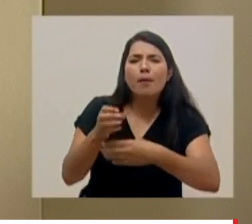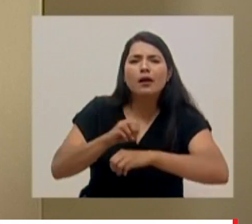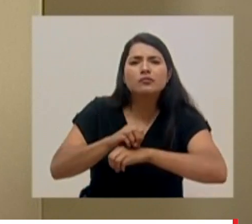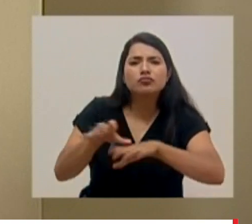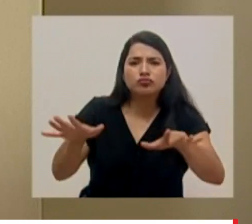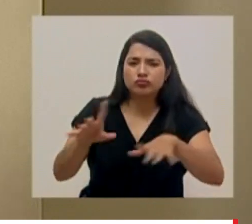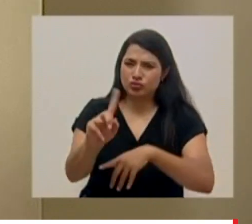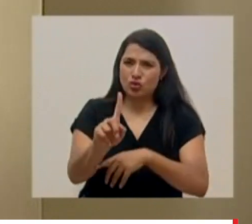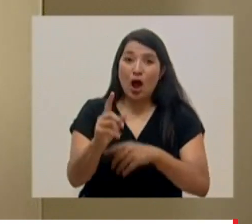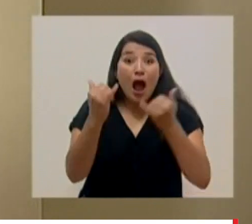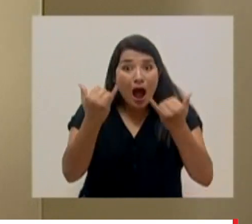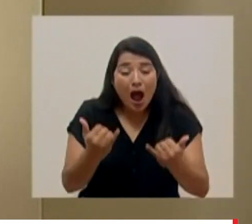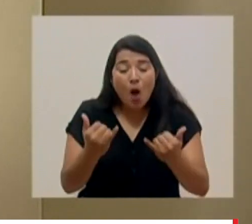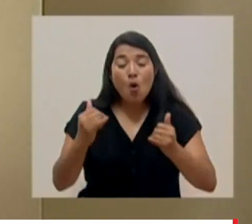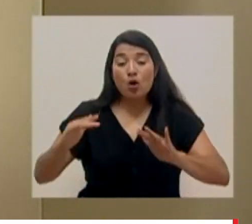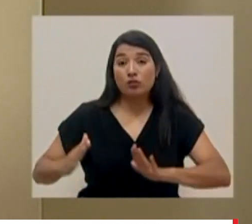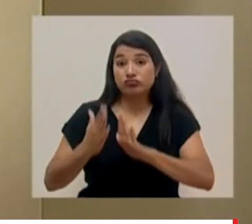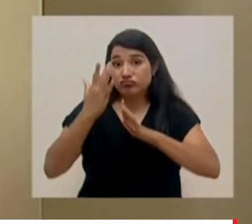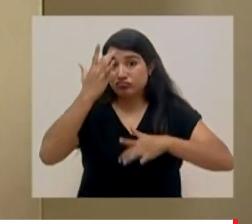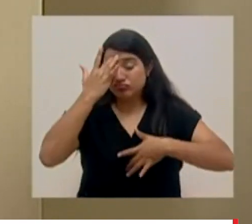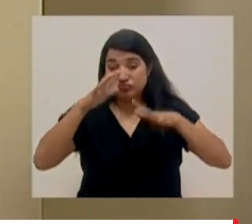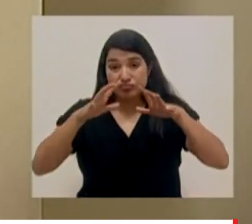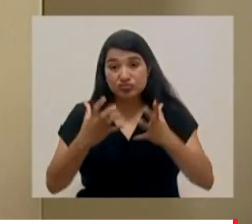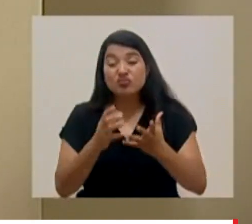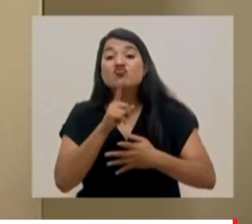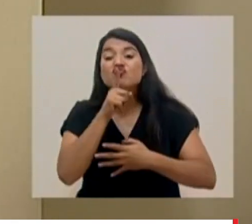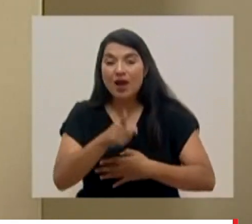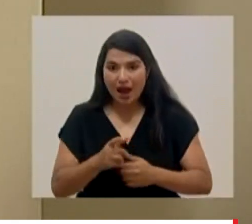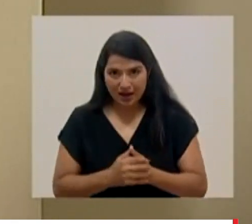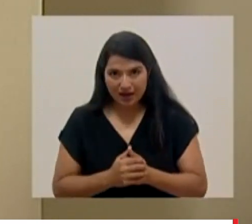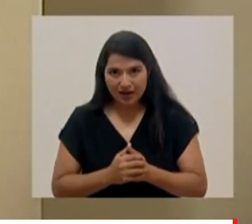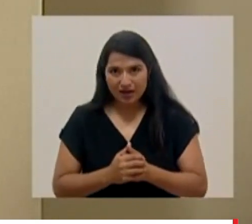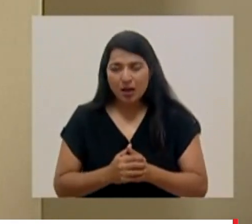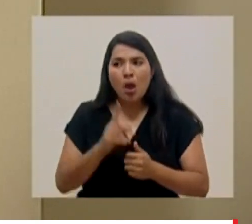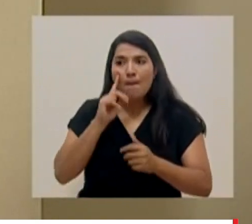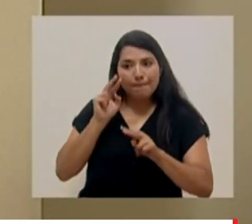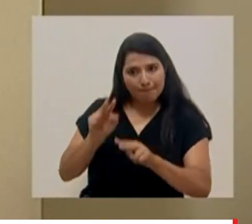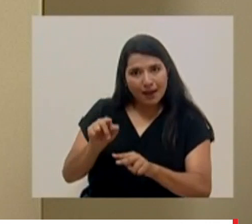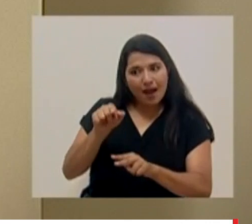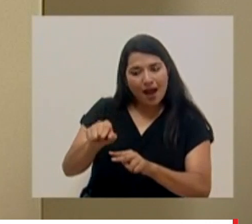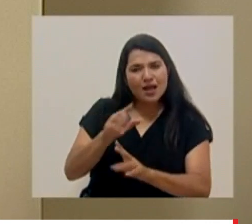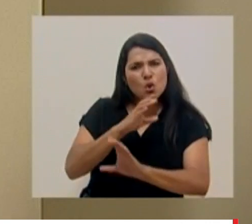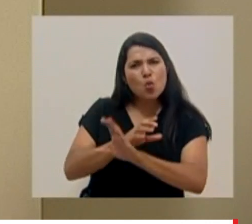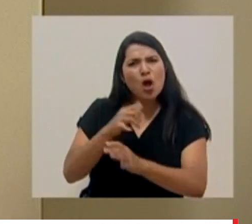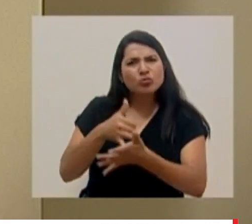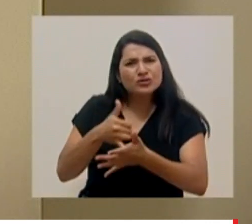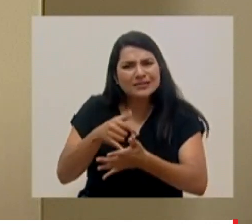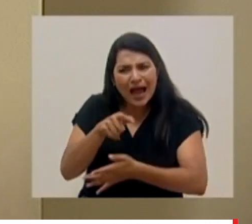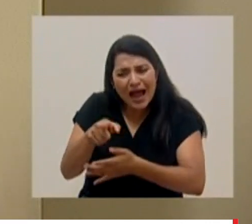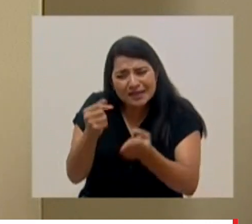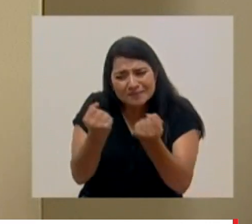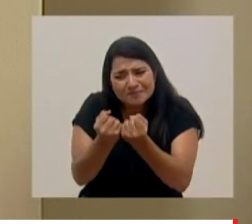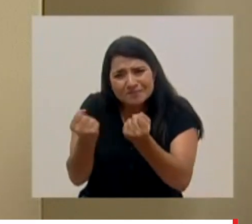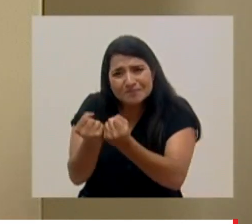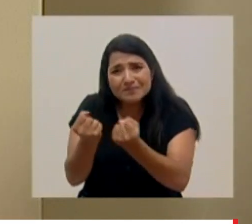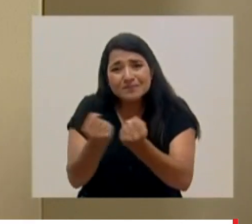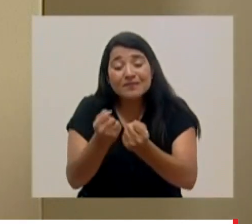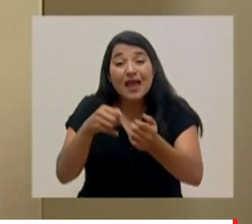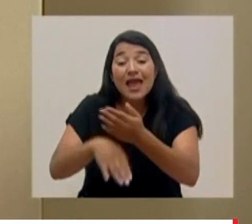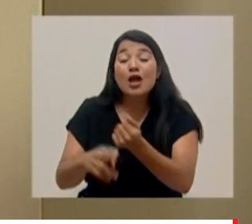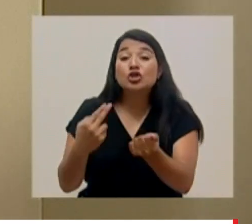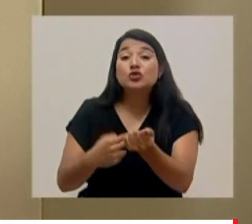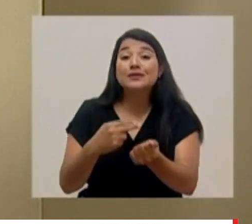pandemia real. No hay nada más real que una unidad de cuidados intensivos saturada en un hospital de la